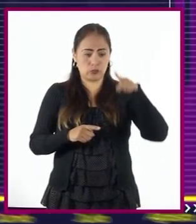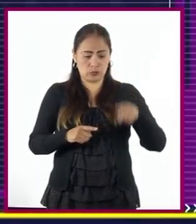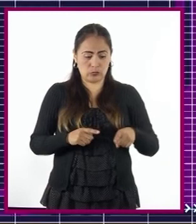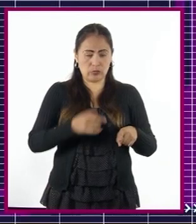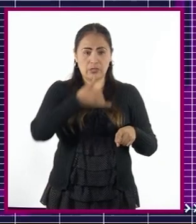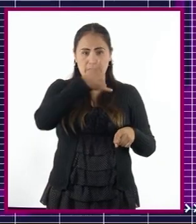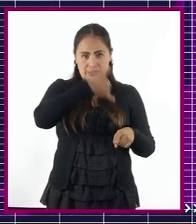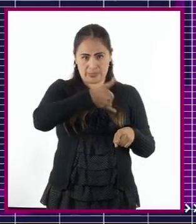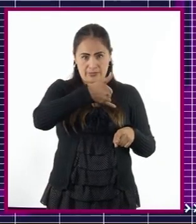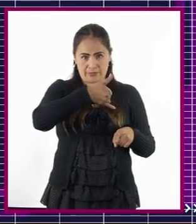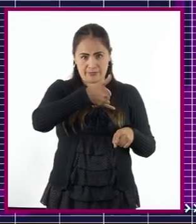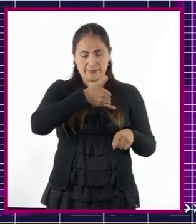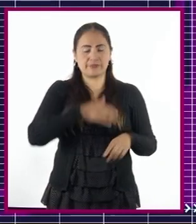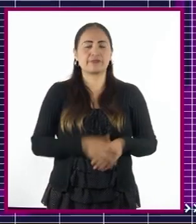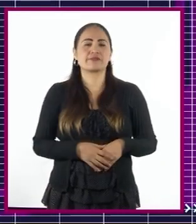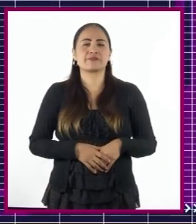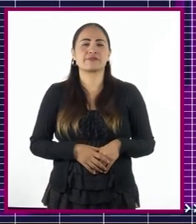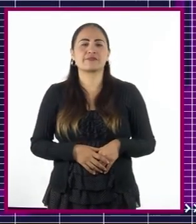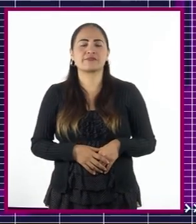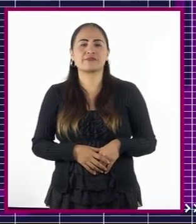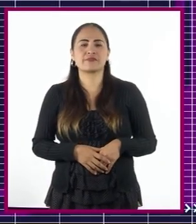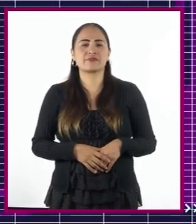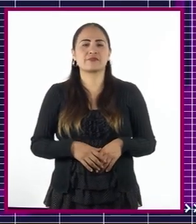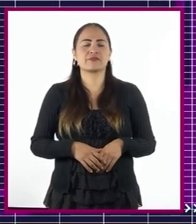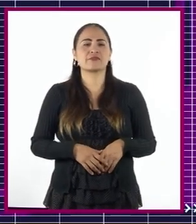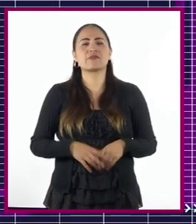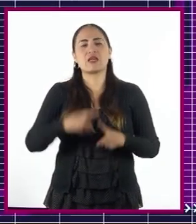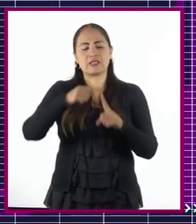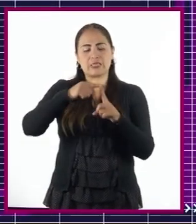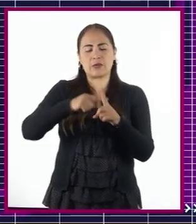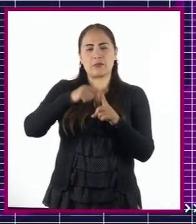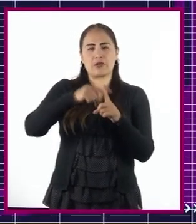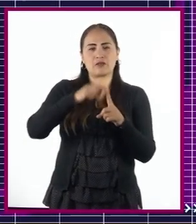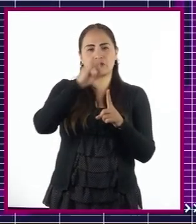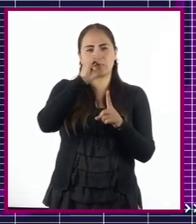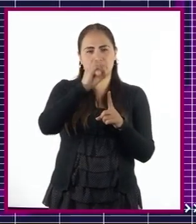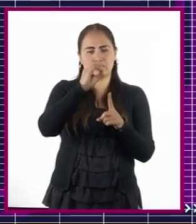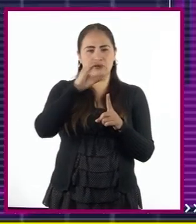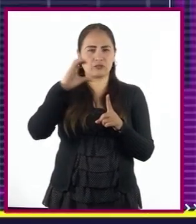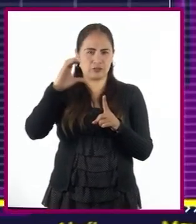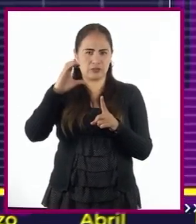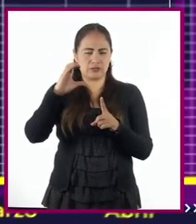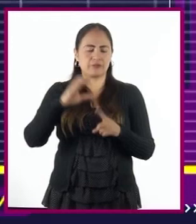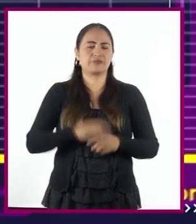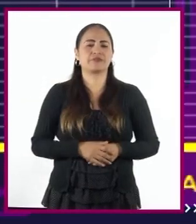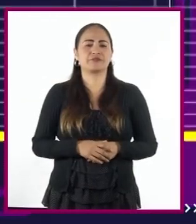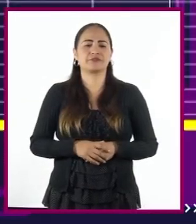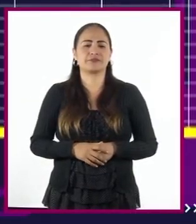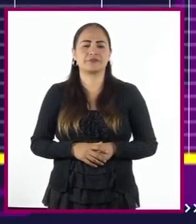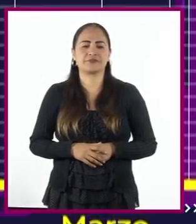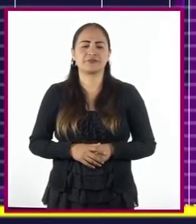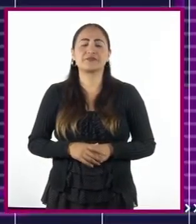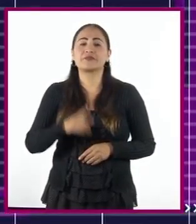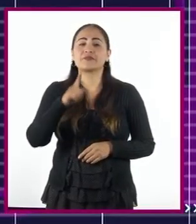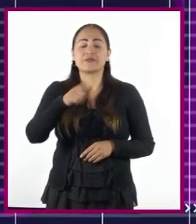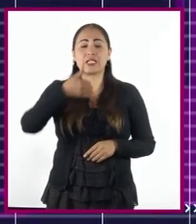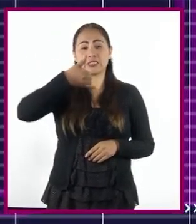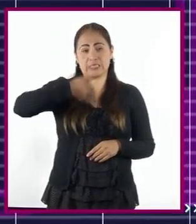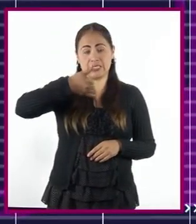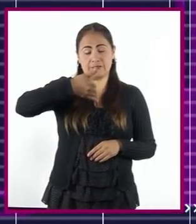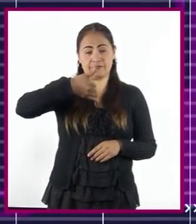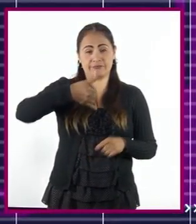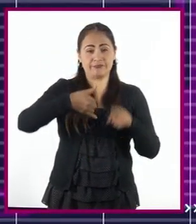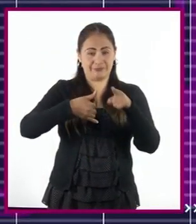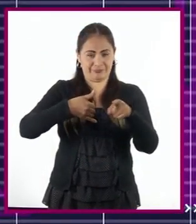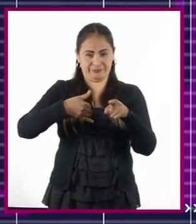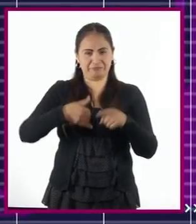ordenadas o Y se encuentra la temperatura en grados Celsius. Cabe destacar que en el eje Y